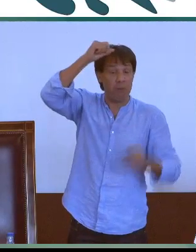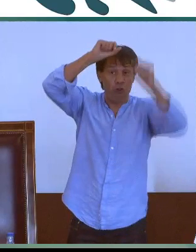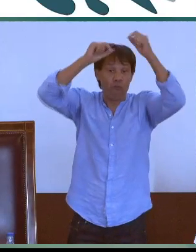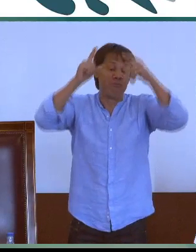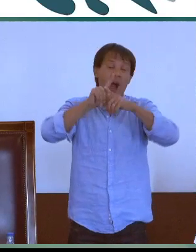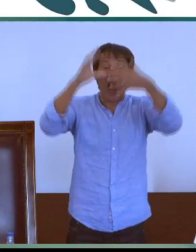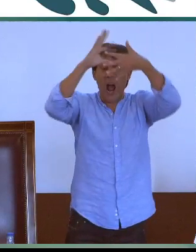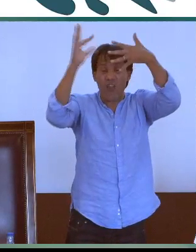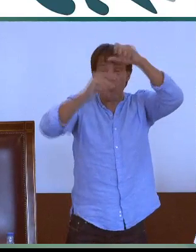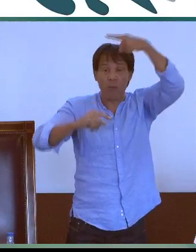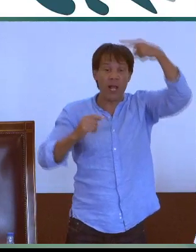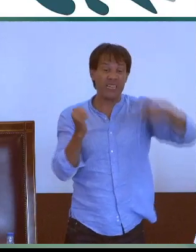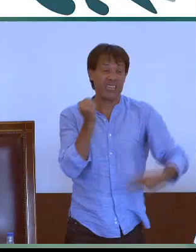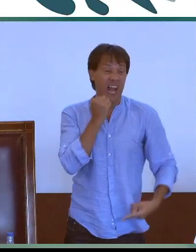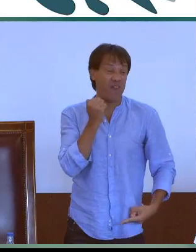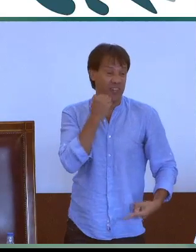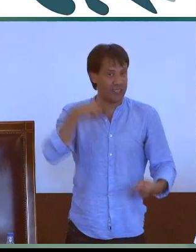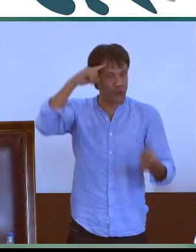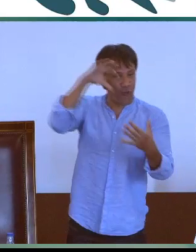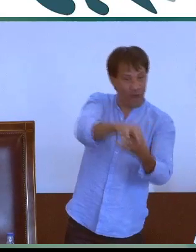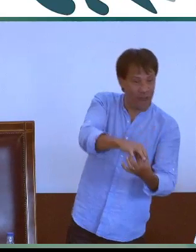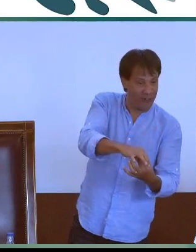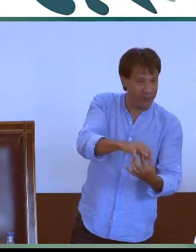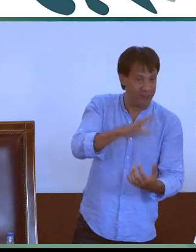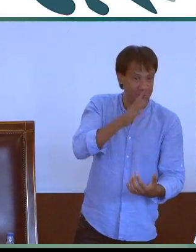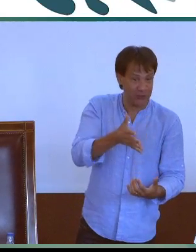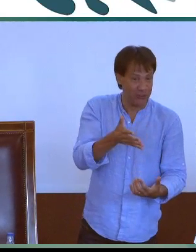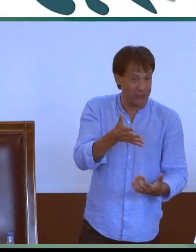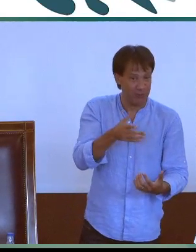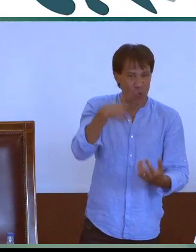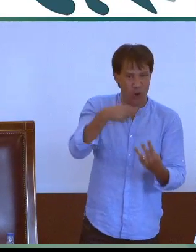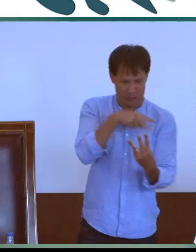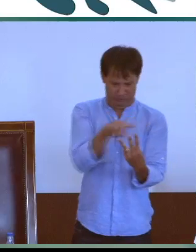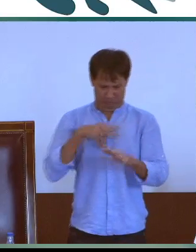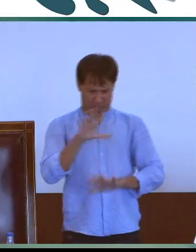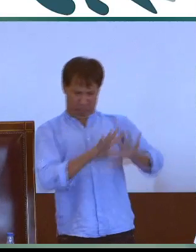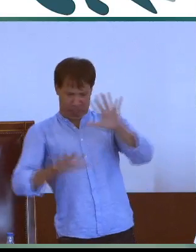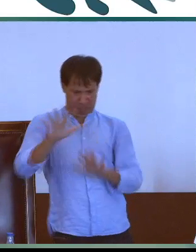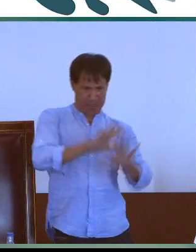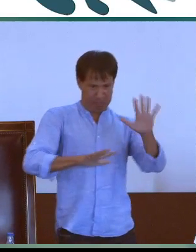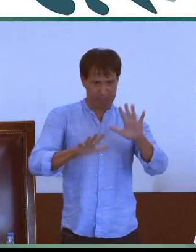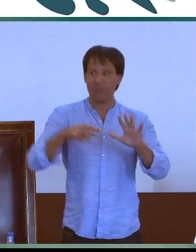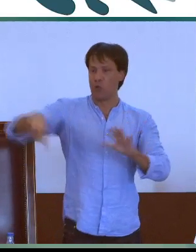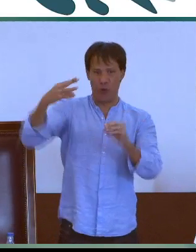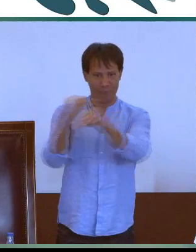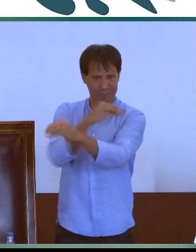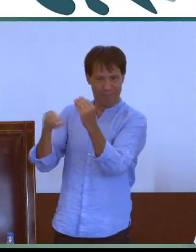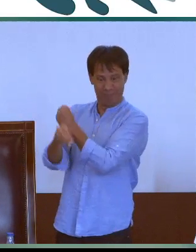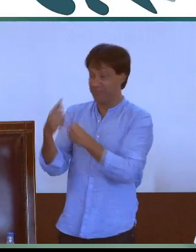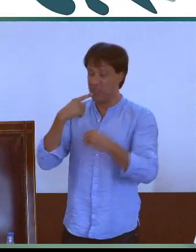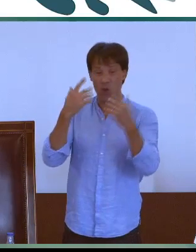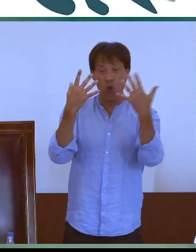corresponde mi primera idea, travieso, puedo pensar que es travieso, pero claro, luego no